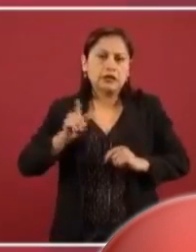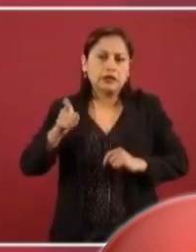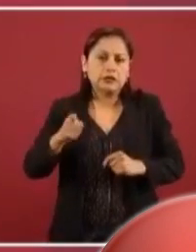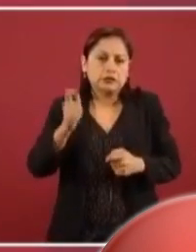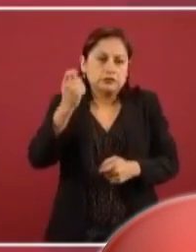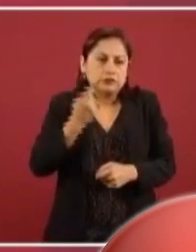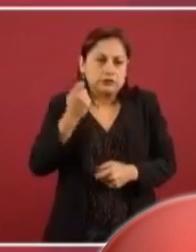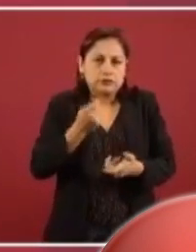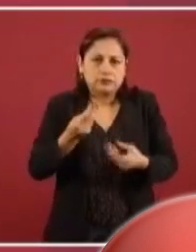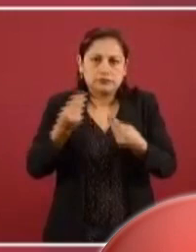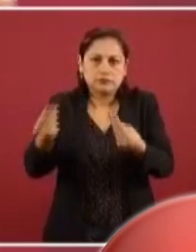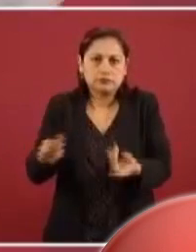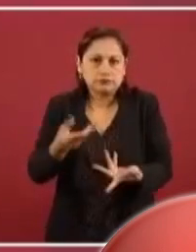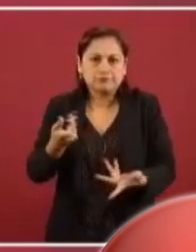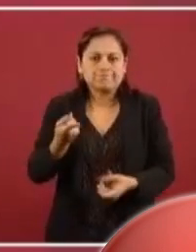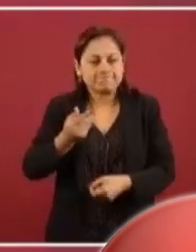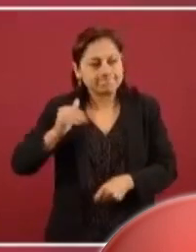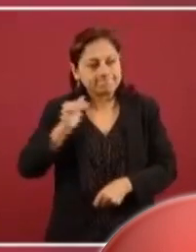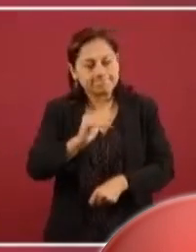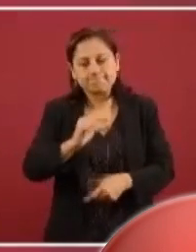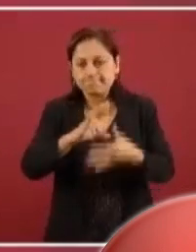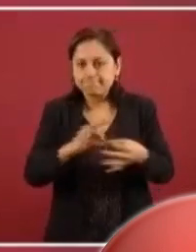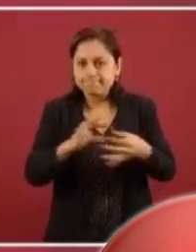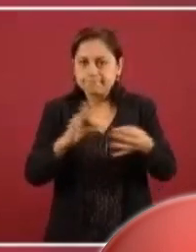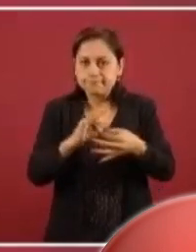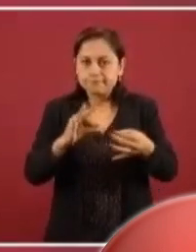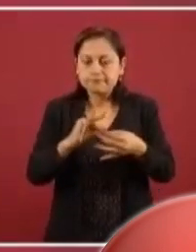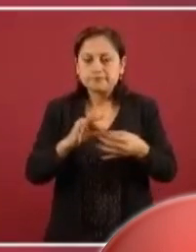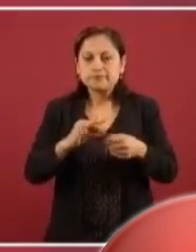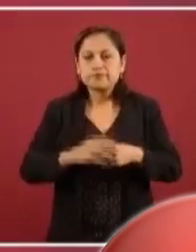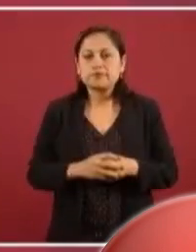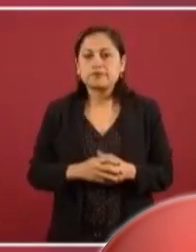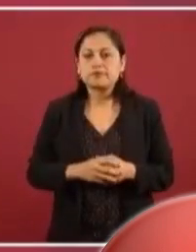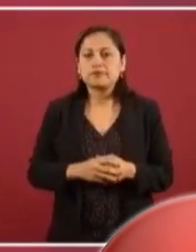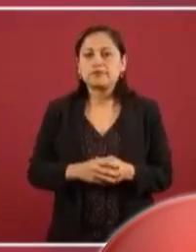tomaban. Y lo expresaban